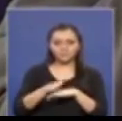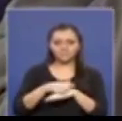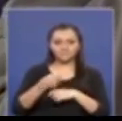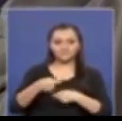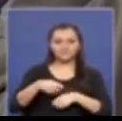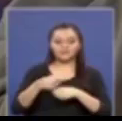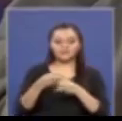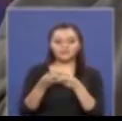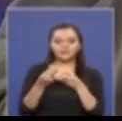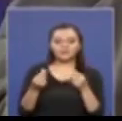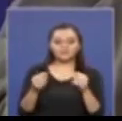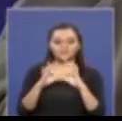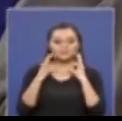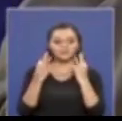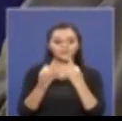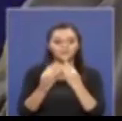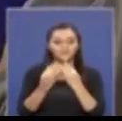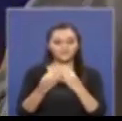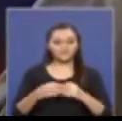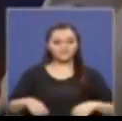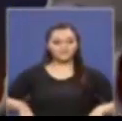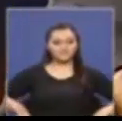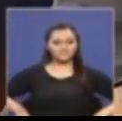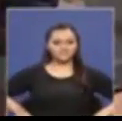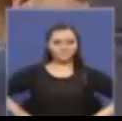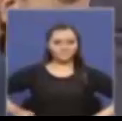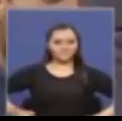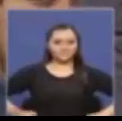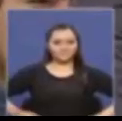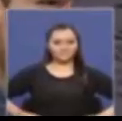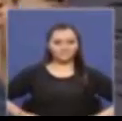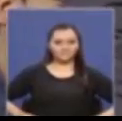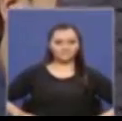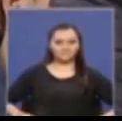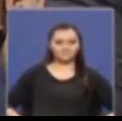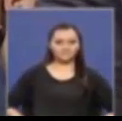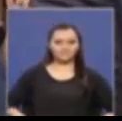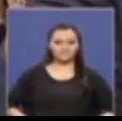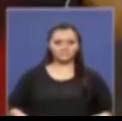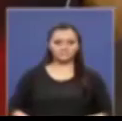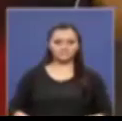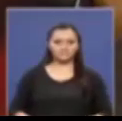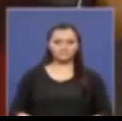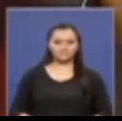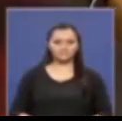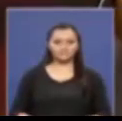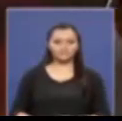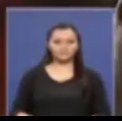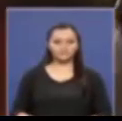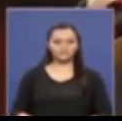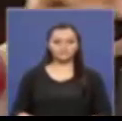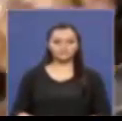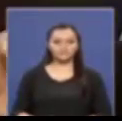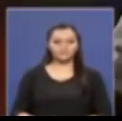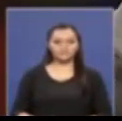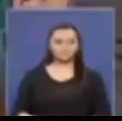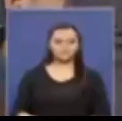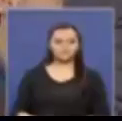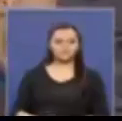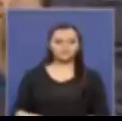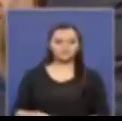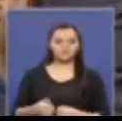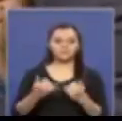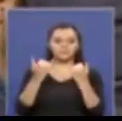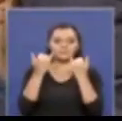que tuvimos con los familiares de desaparecidos. Presidente, creo que es muy importante. Perdón, insisto, nuestra ministra de Justicia, Lady Zúñiga. Buenos